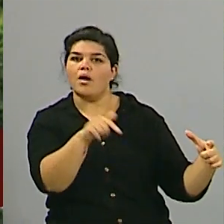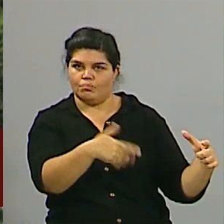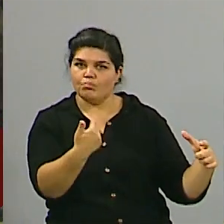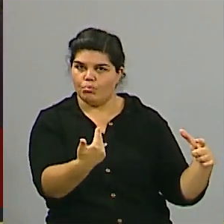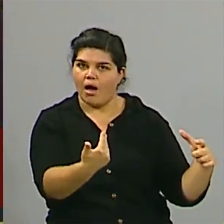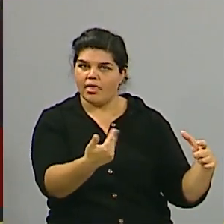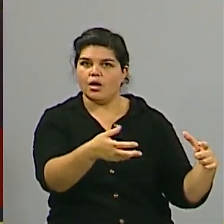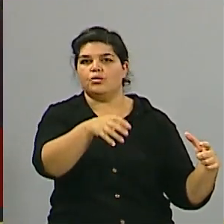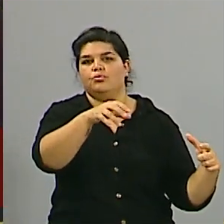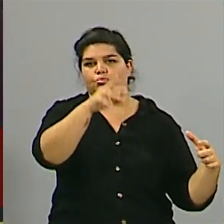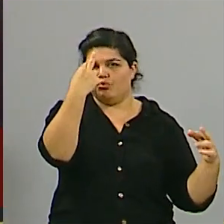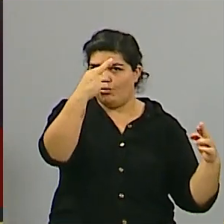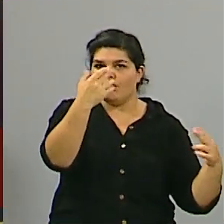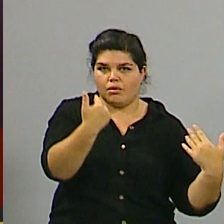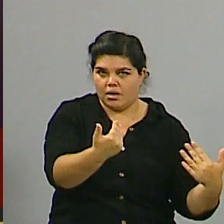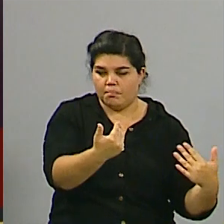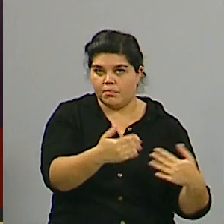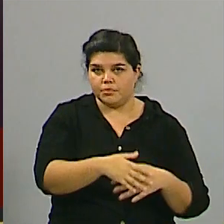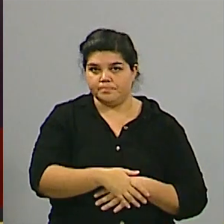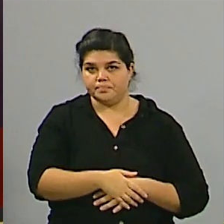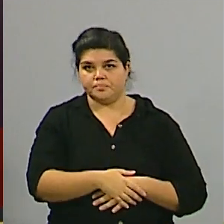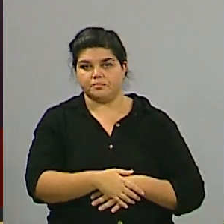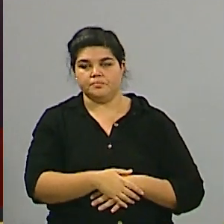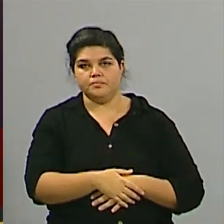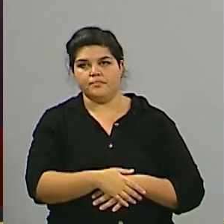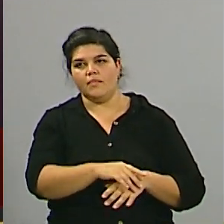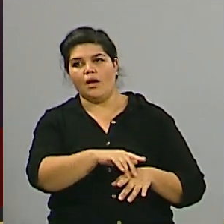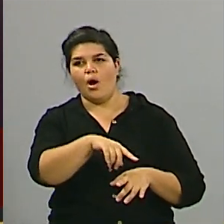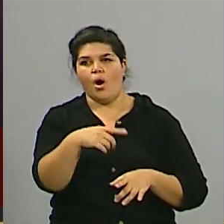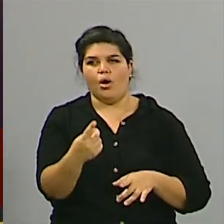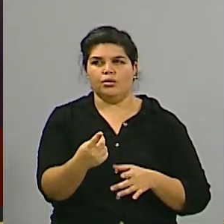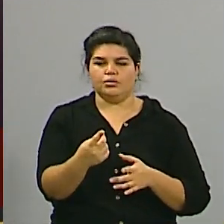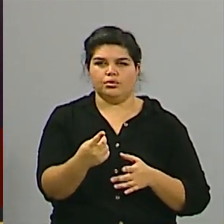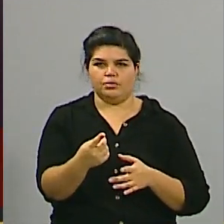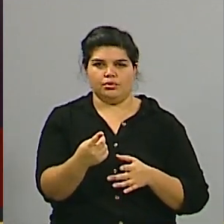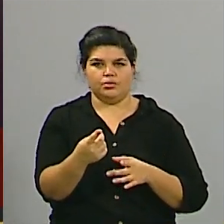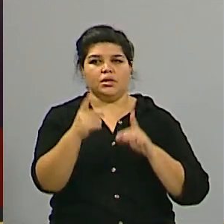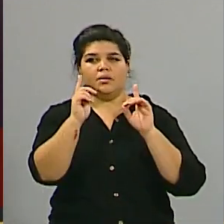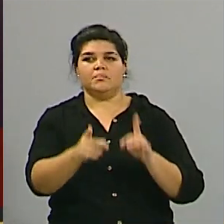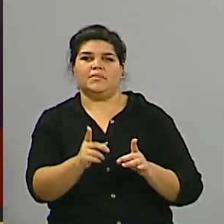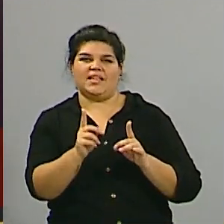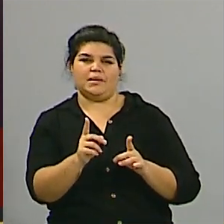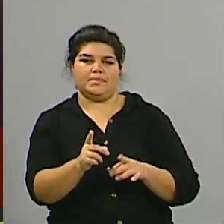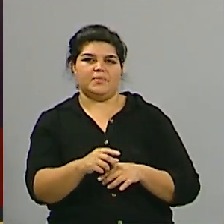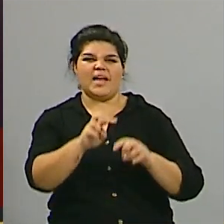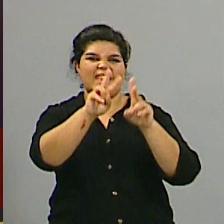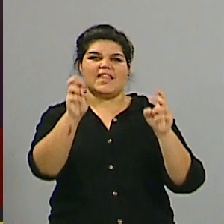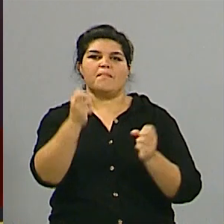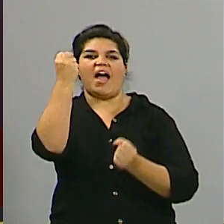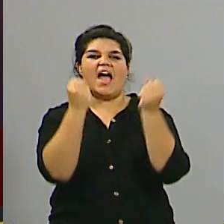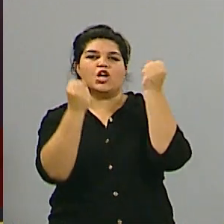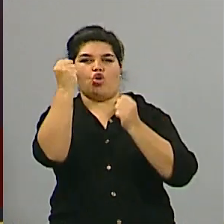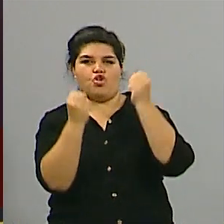particularmente también lo que tiene que ver con esto, lo que le podemos llamar la cascada económica, ¿no?